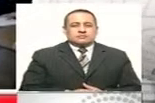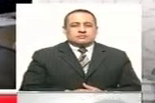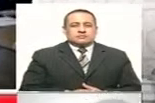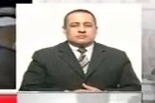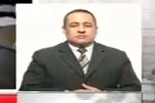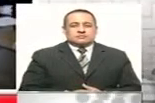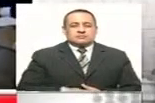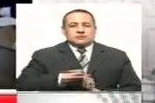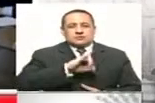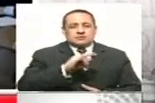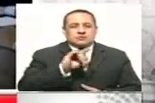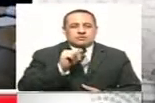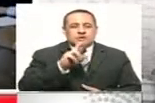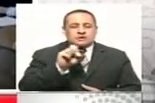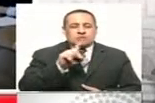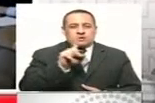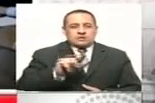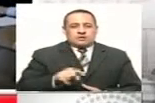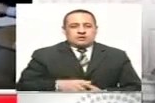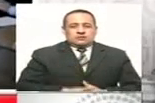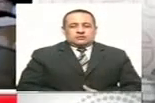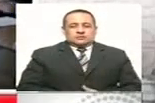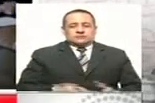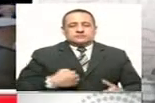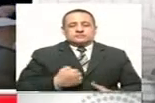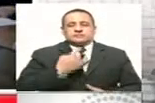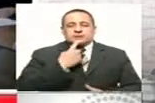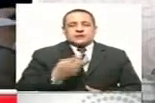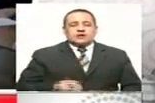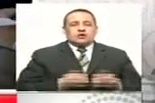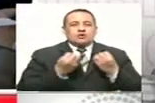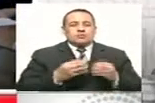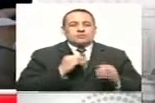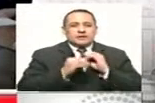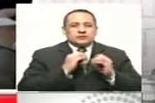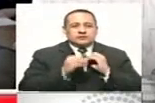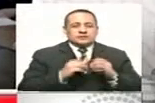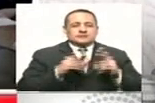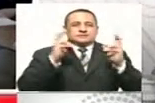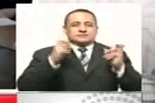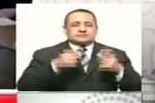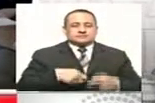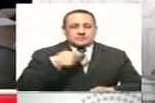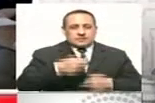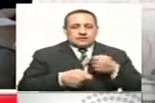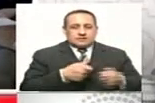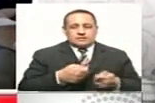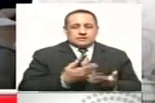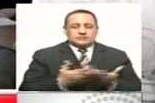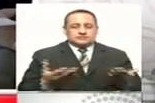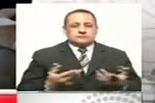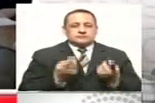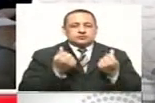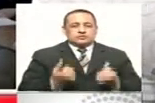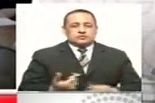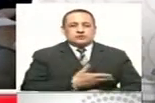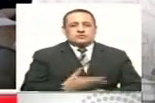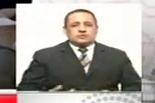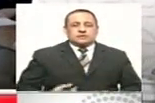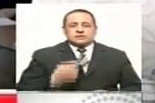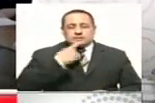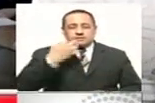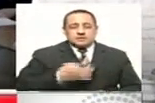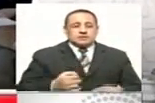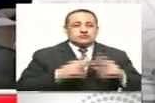Sí, la congresista Juárez decía cómo mejorar el uso eficiente de los recursos públicos, y en verdad es